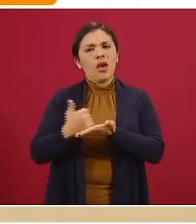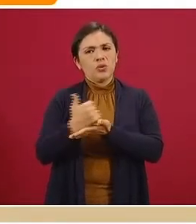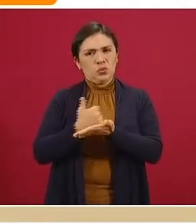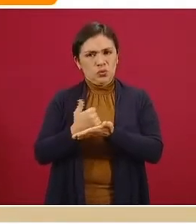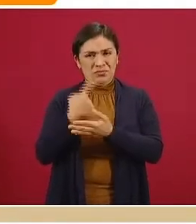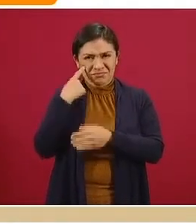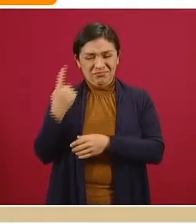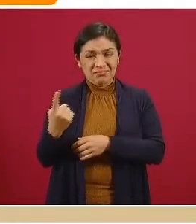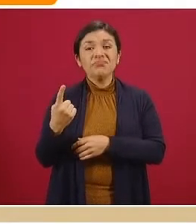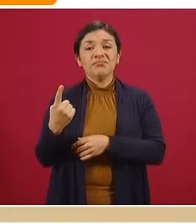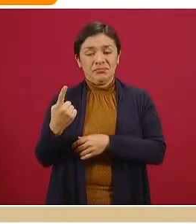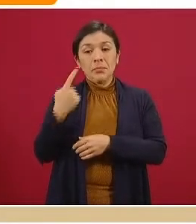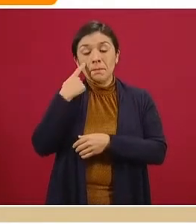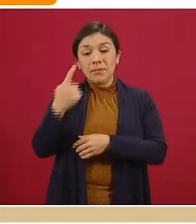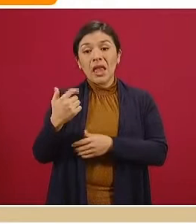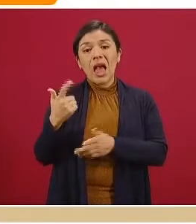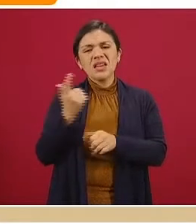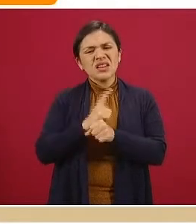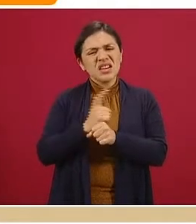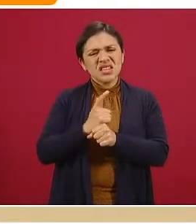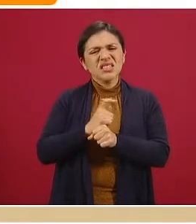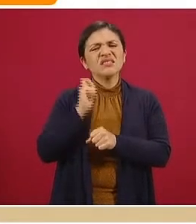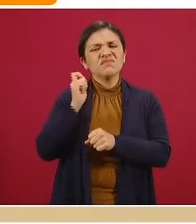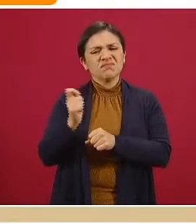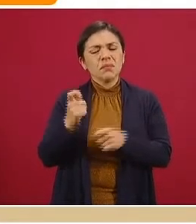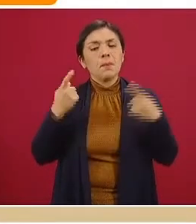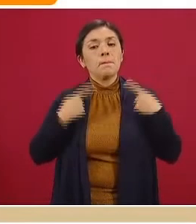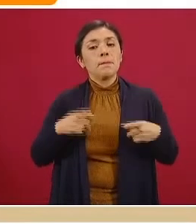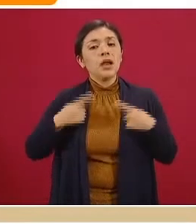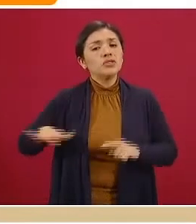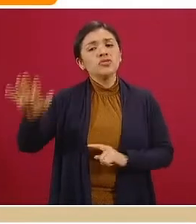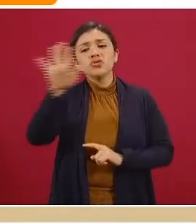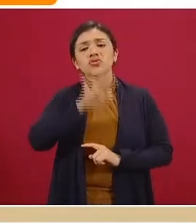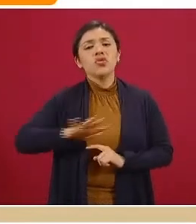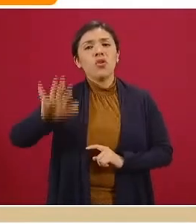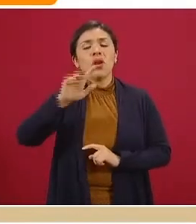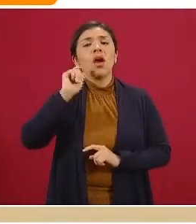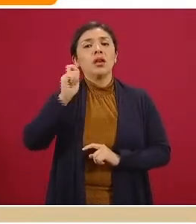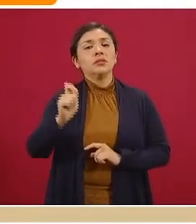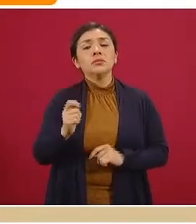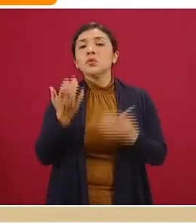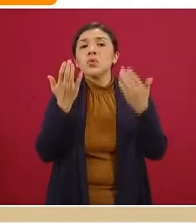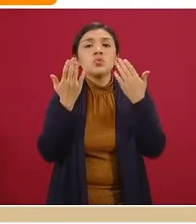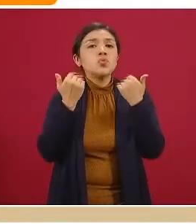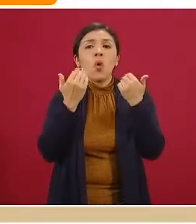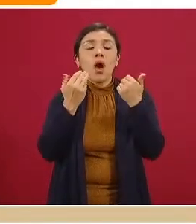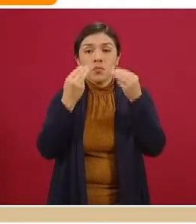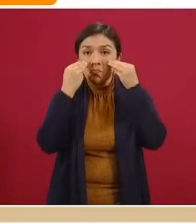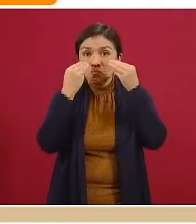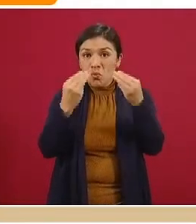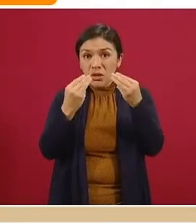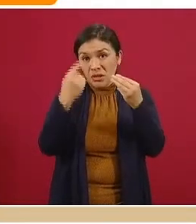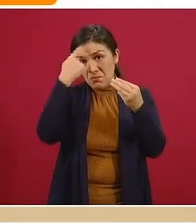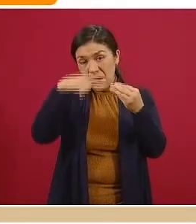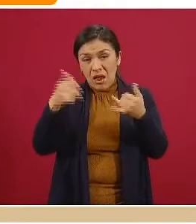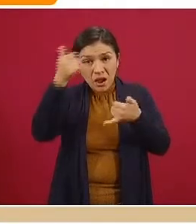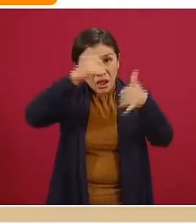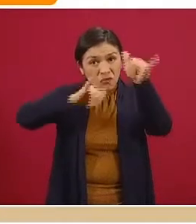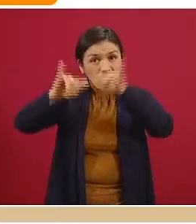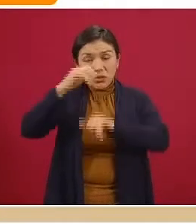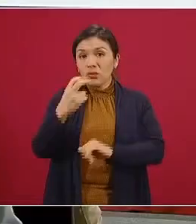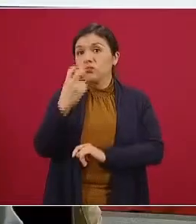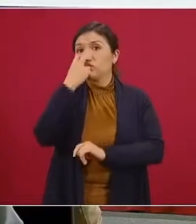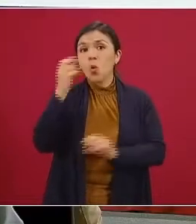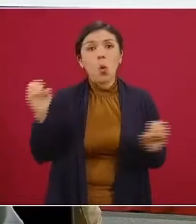azul. En el caso del color gris, todas estas personas son precisamente las que no tienen una muestra del